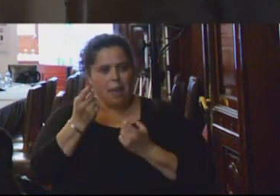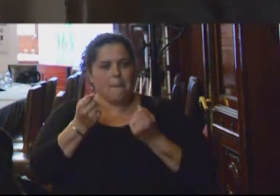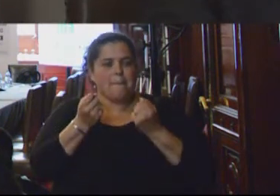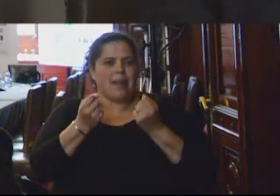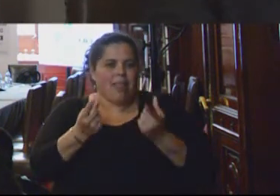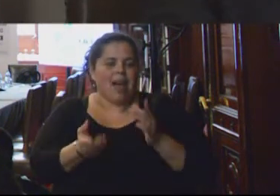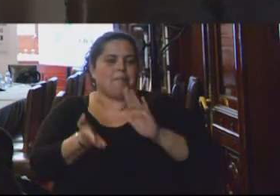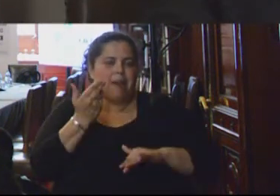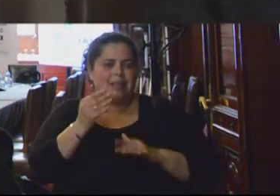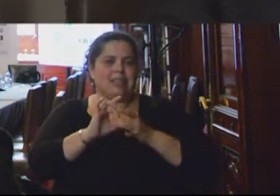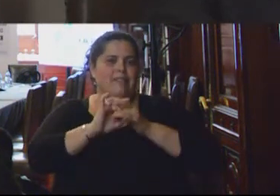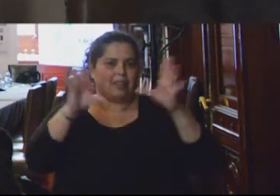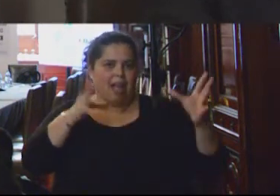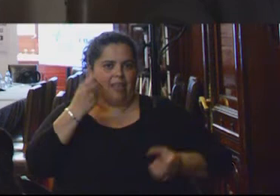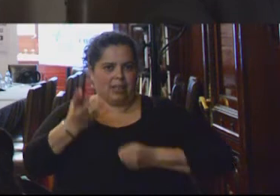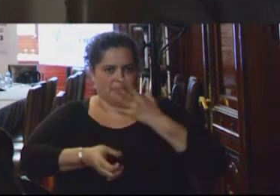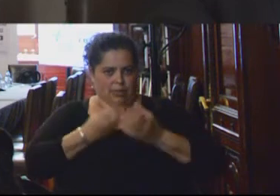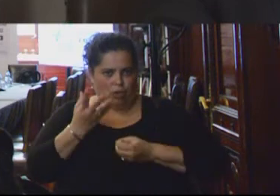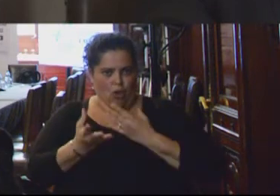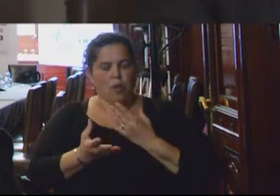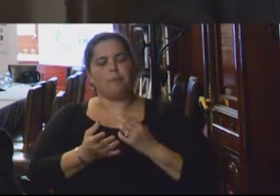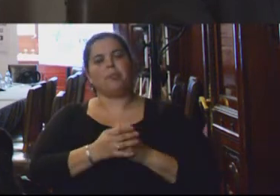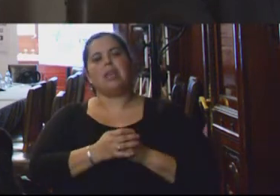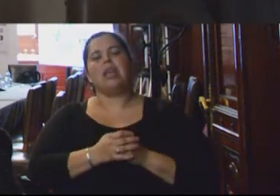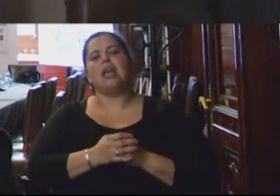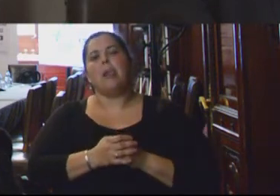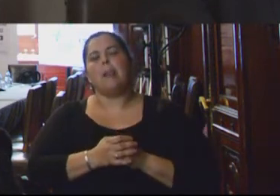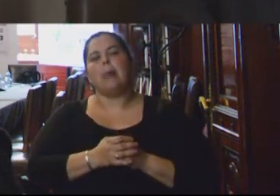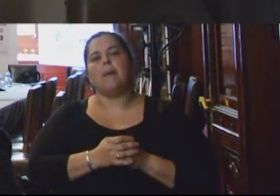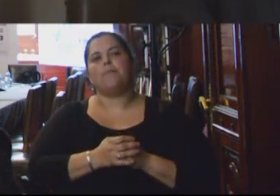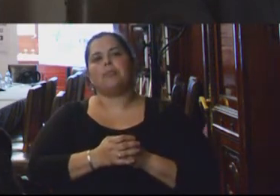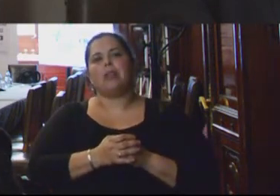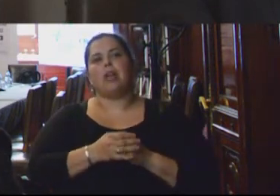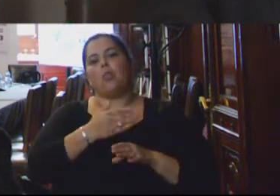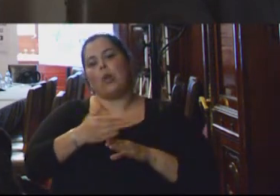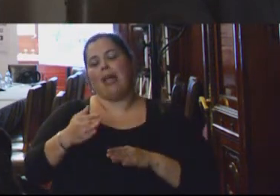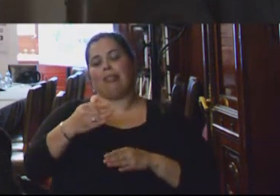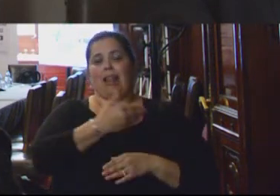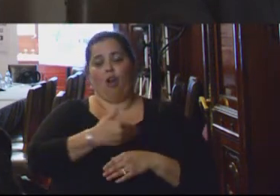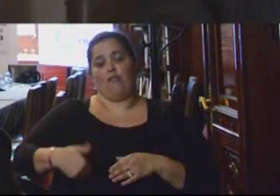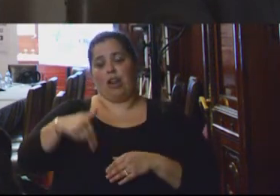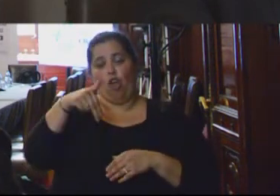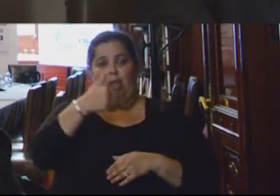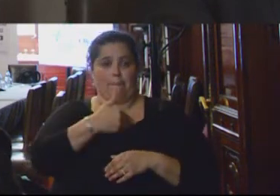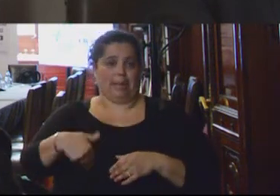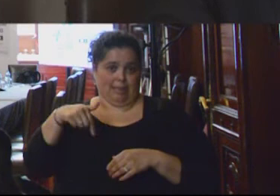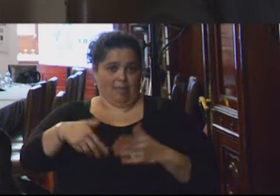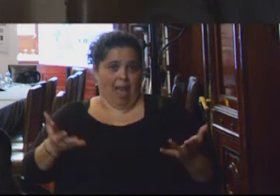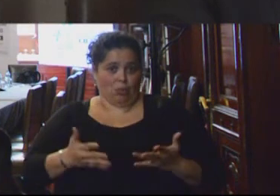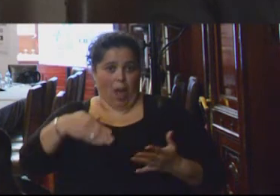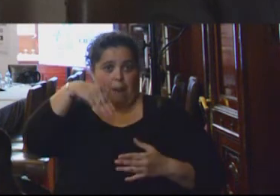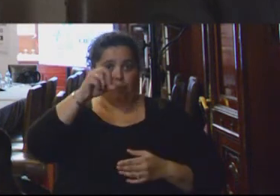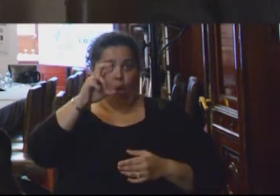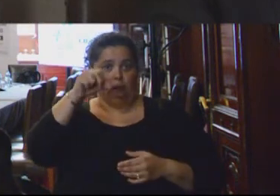expresión. Durante el mandato del nuevo presidente, el señor licenciado Lenín Moreno, y el inicio de funciones de un nuevo